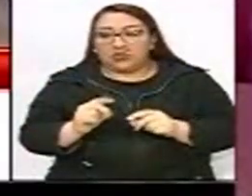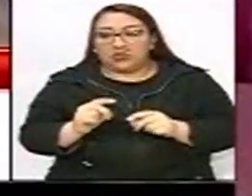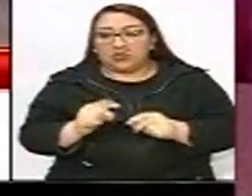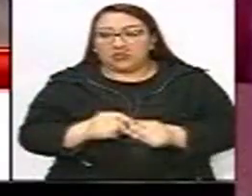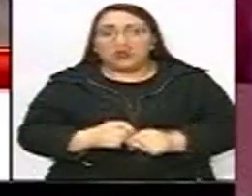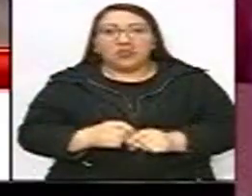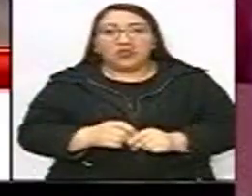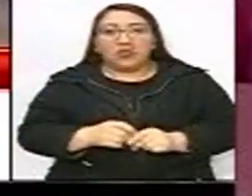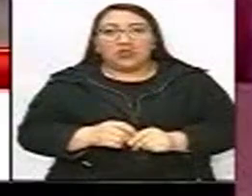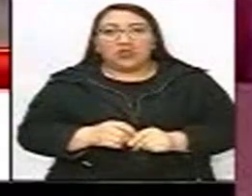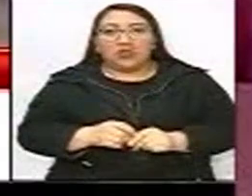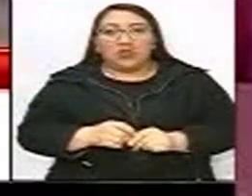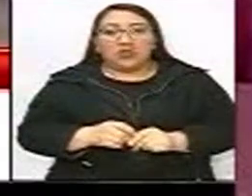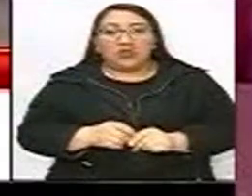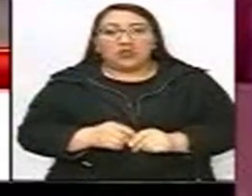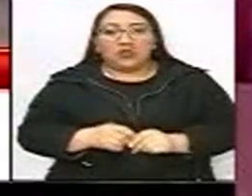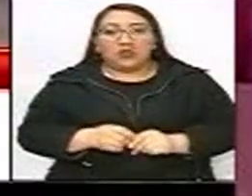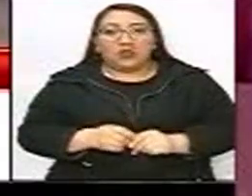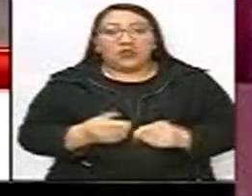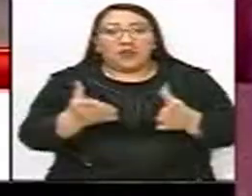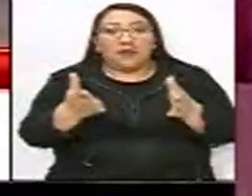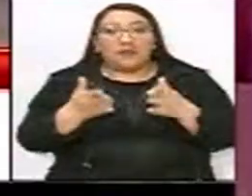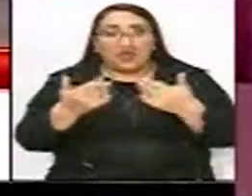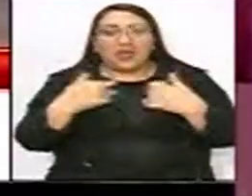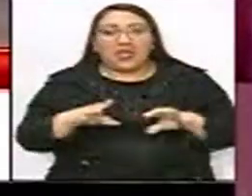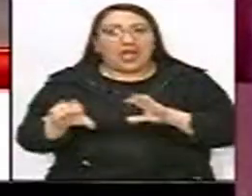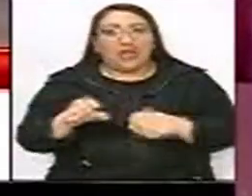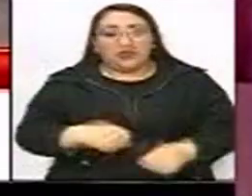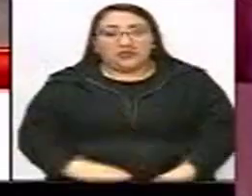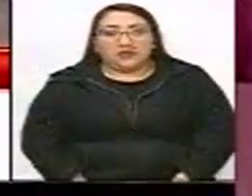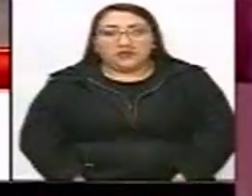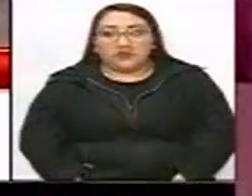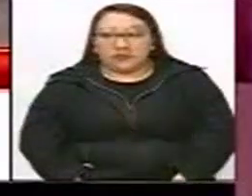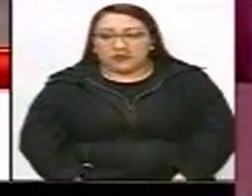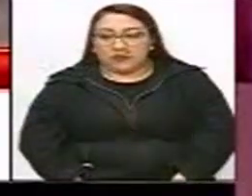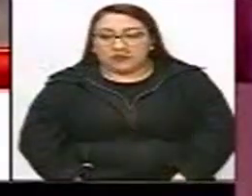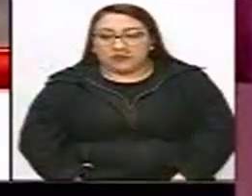hacer. Aquí en el Perú hemos entregado pistas hechas